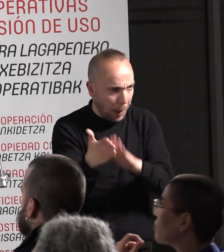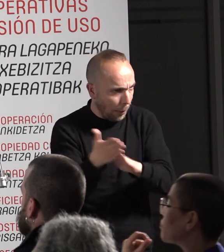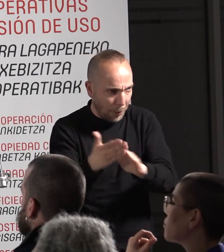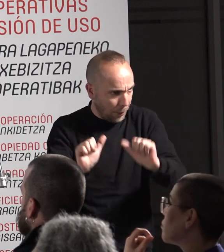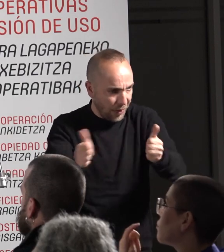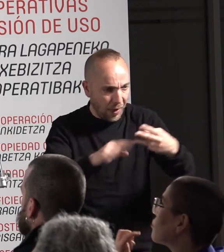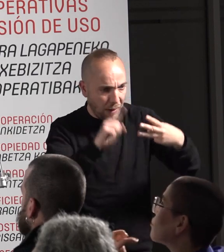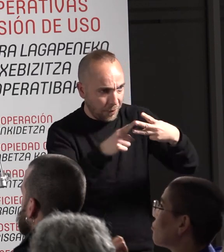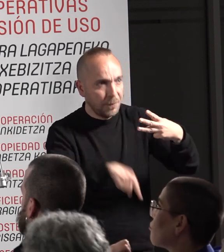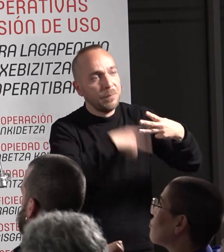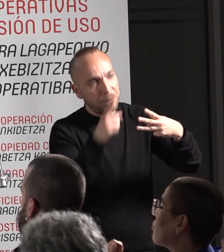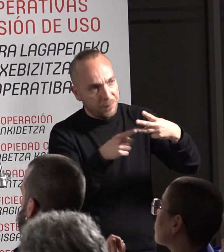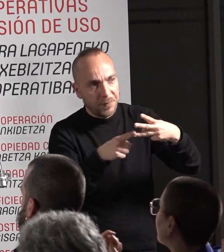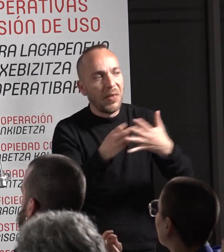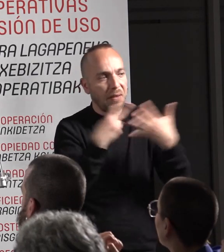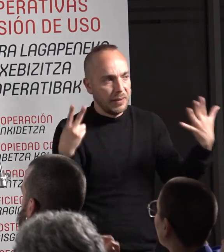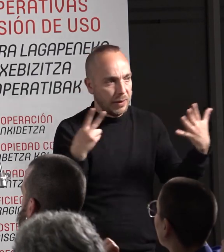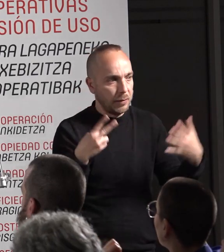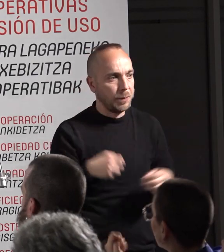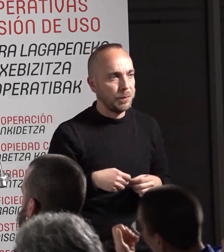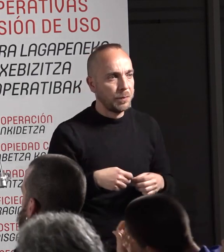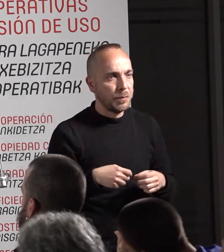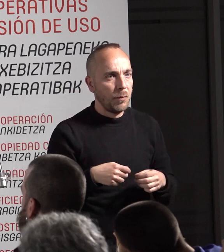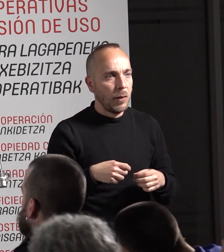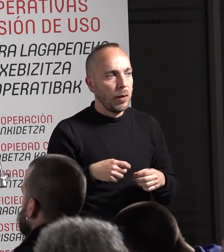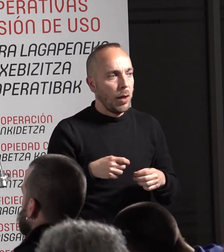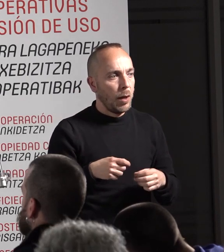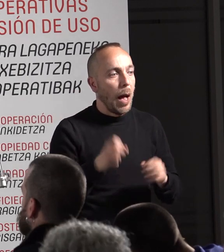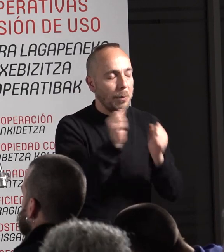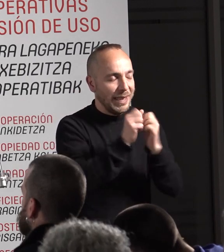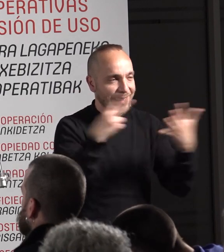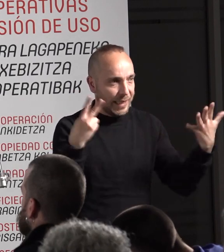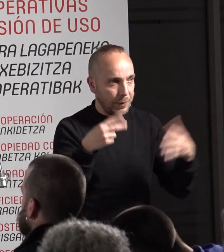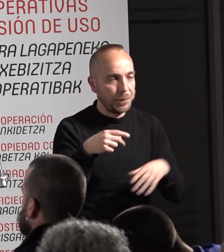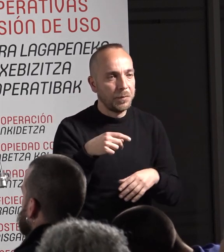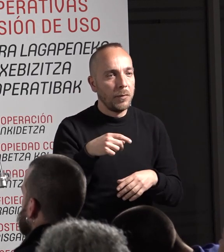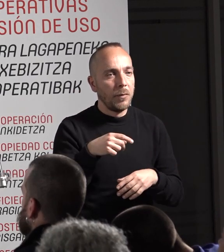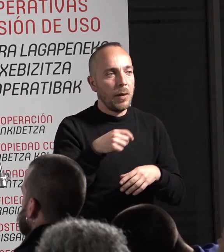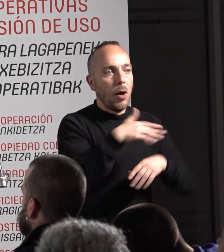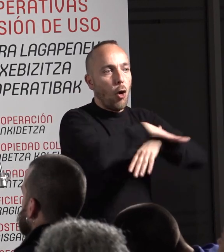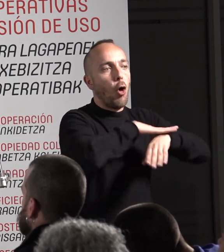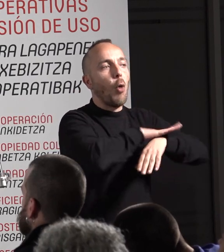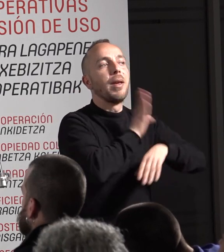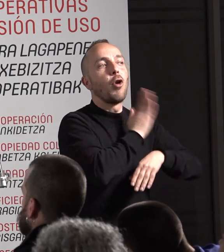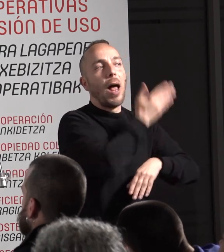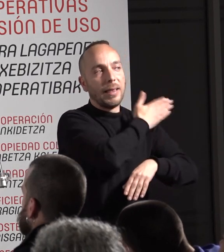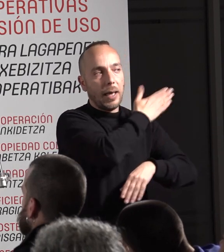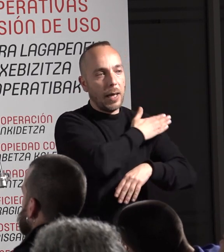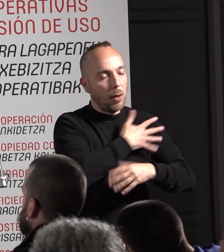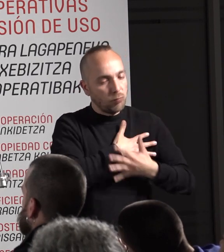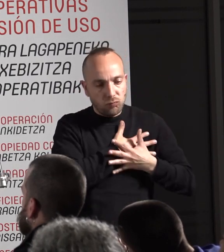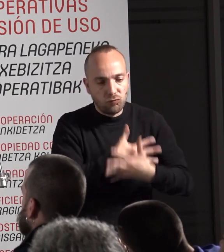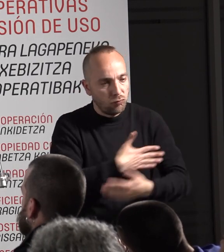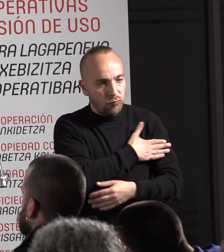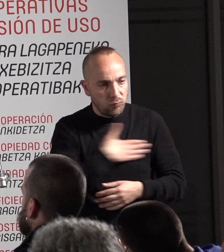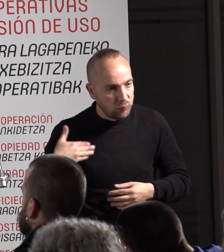Blava, 27 viviendas. Este fue un modelo voluntarista del equipo de gobierno anterior, de igualdad, etcétera, etcétera, pero